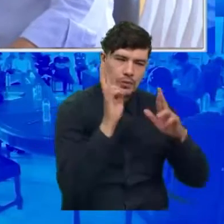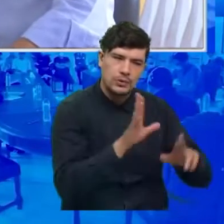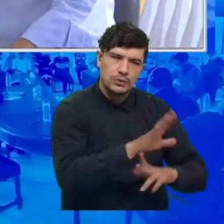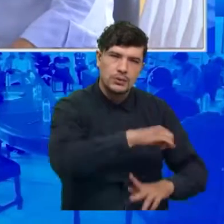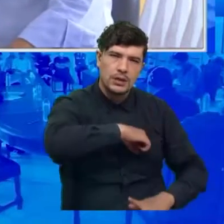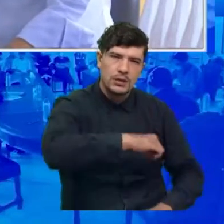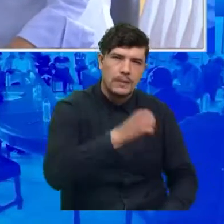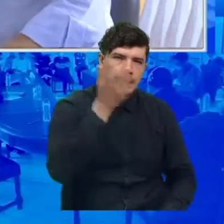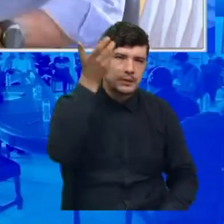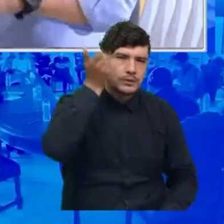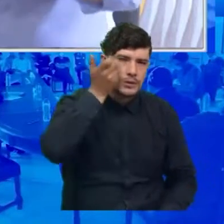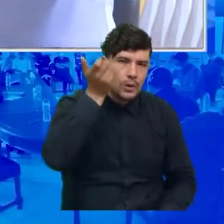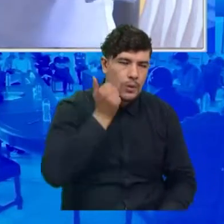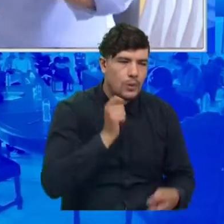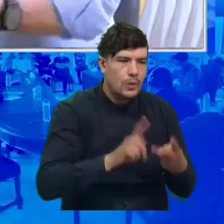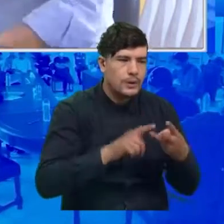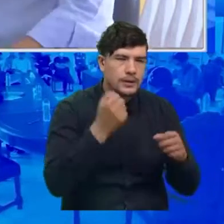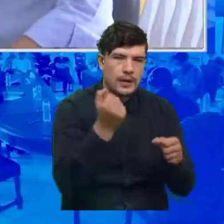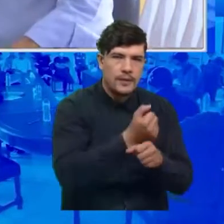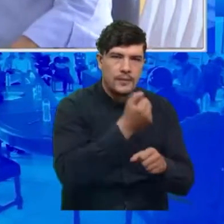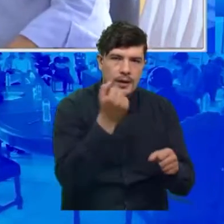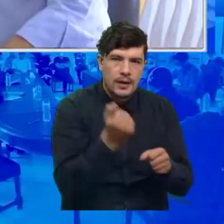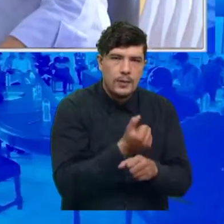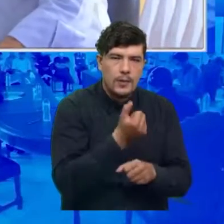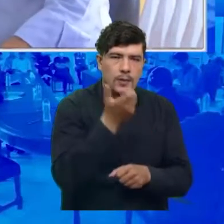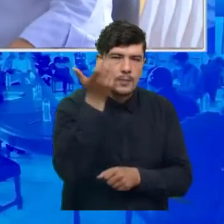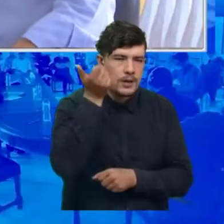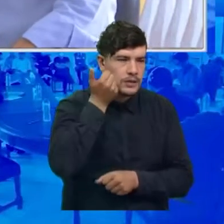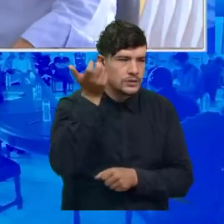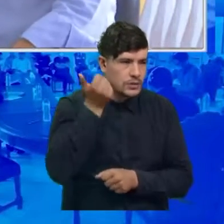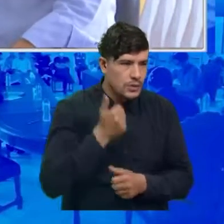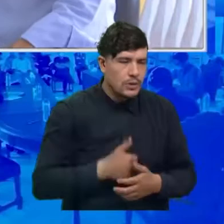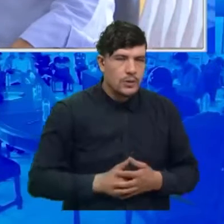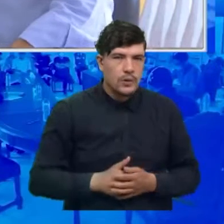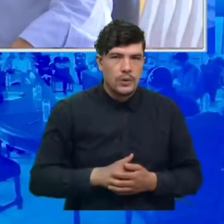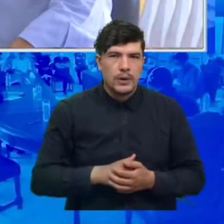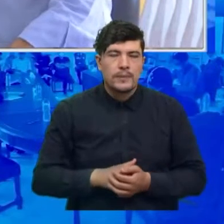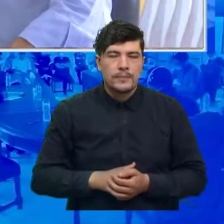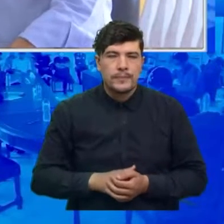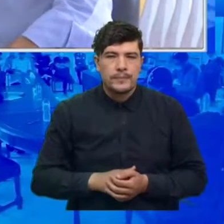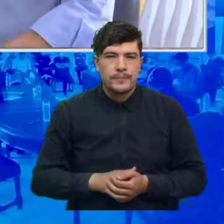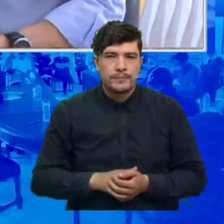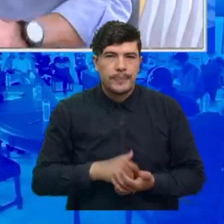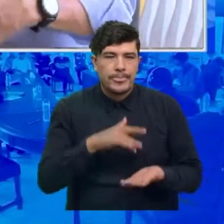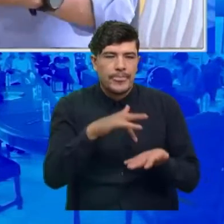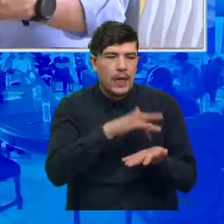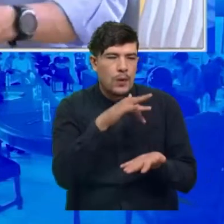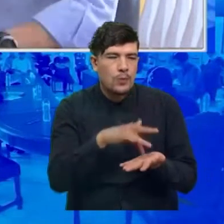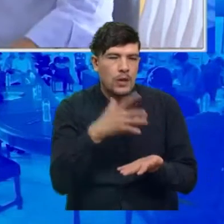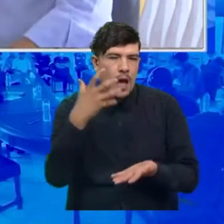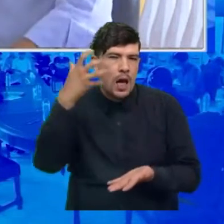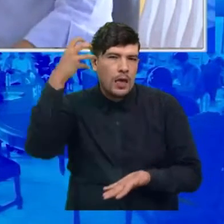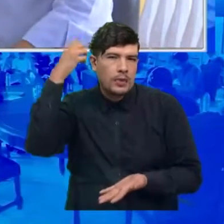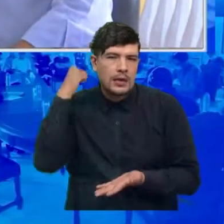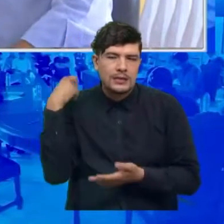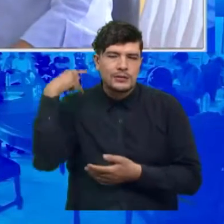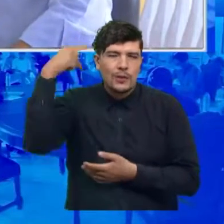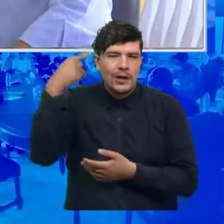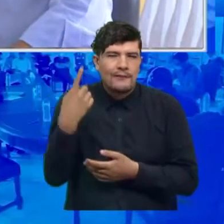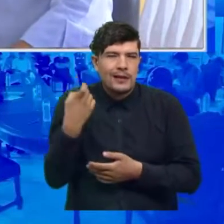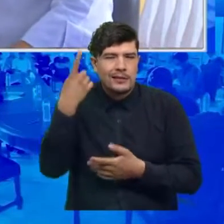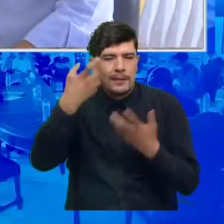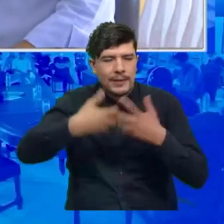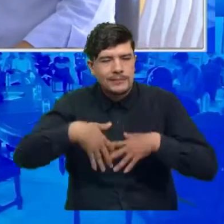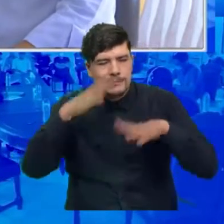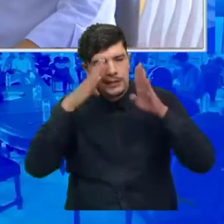laborales e incumplimientos o deudas históricas que se tienen de pronto con ellos entonces sea ese trabajo o se